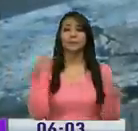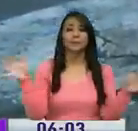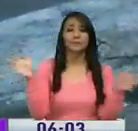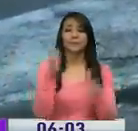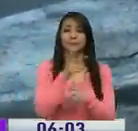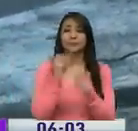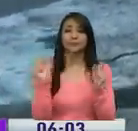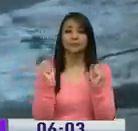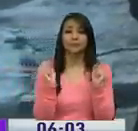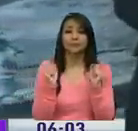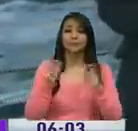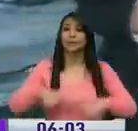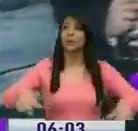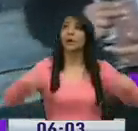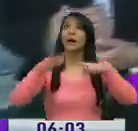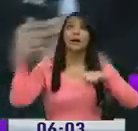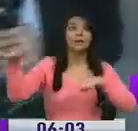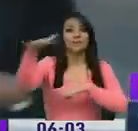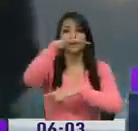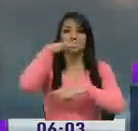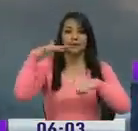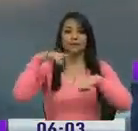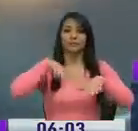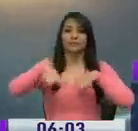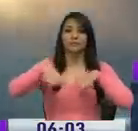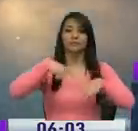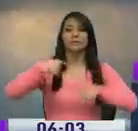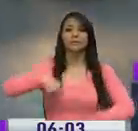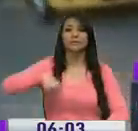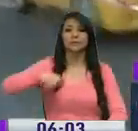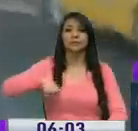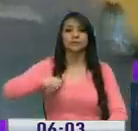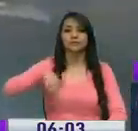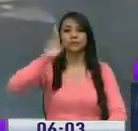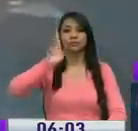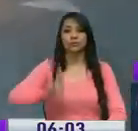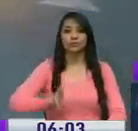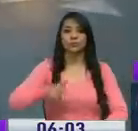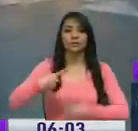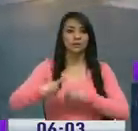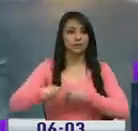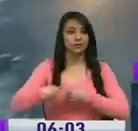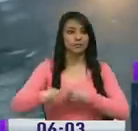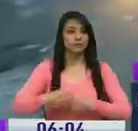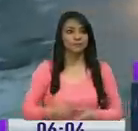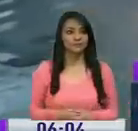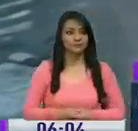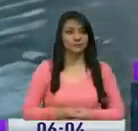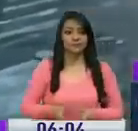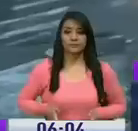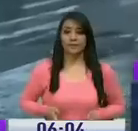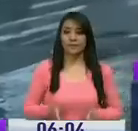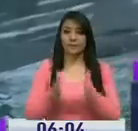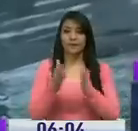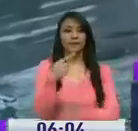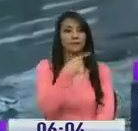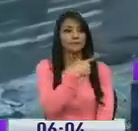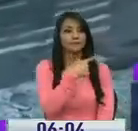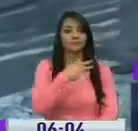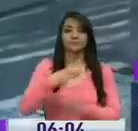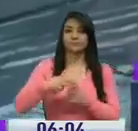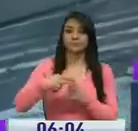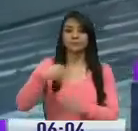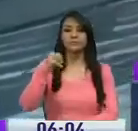lo despejado del lugar estamos en el sector de quitumbe en el sur de la capital les recordamos que la avenida que están viendo la avenida Morán